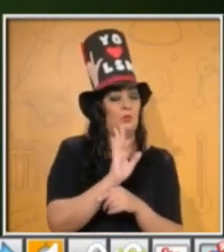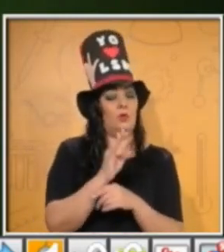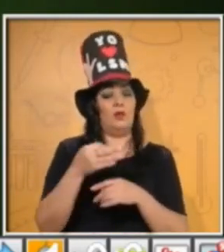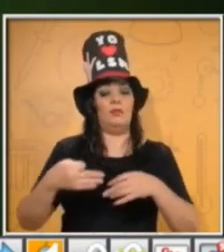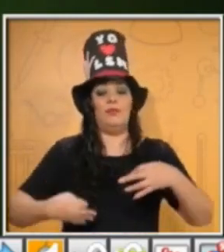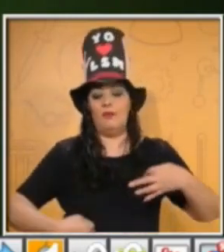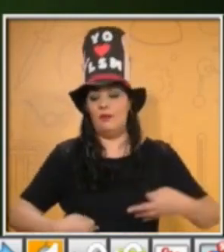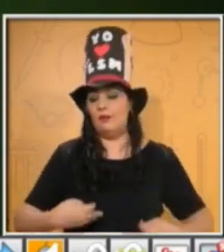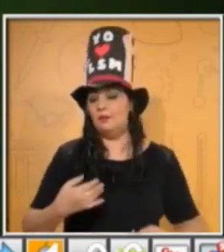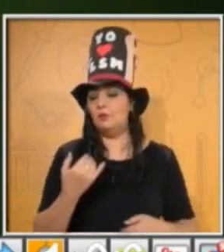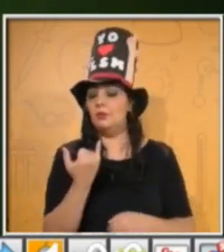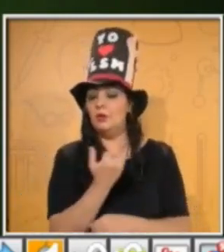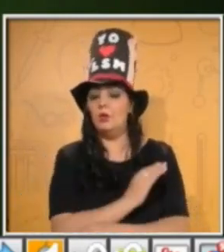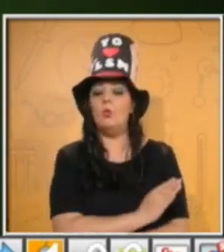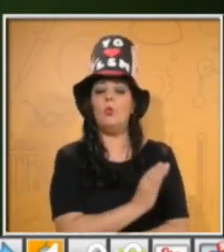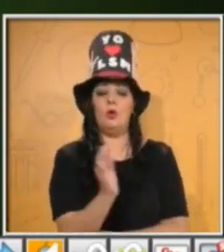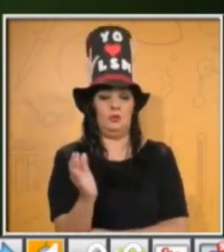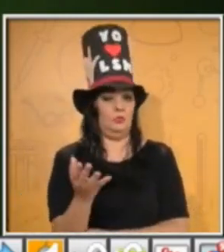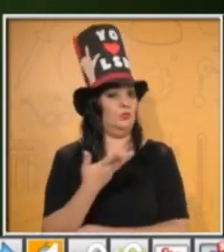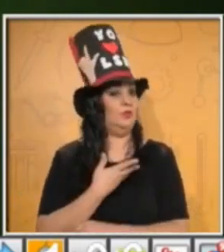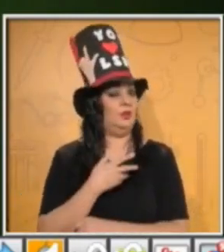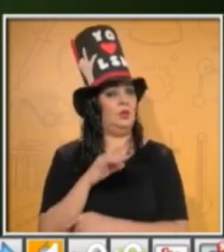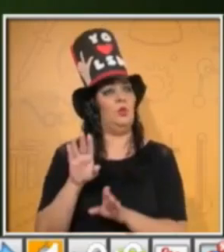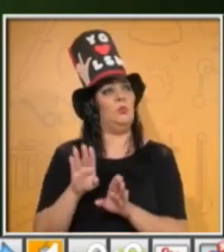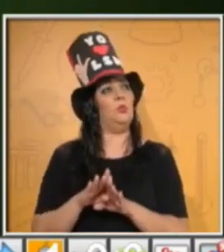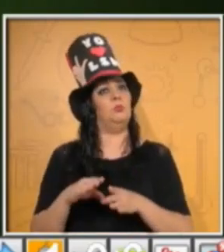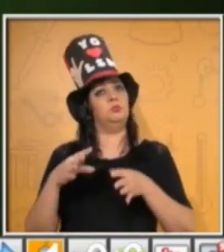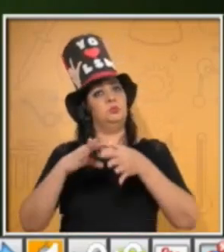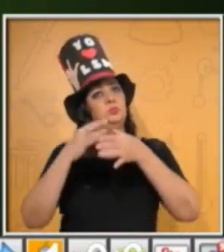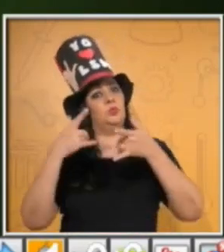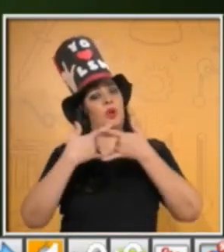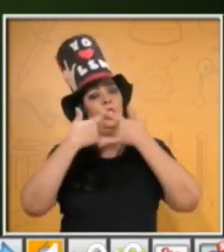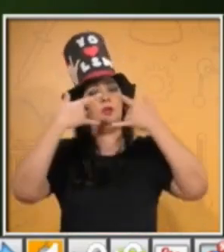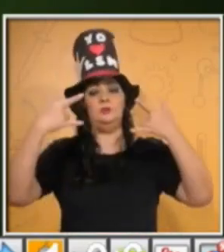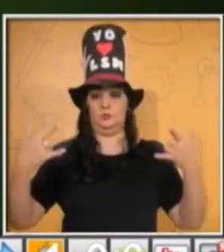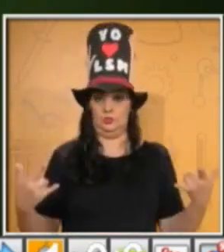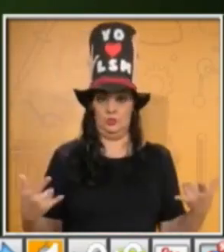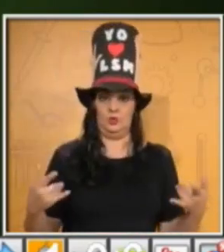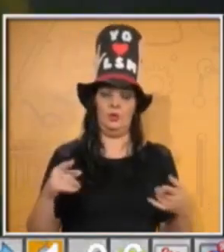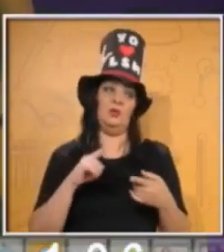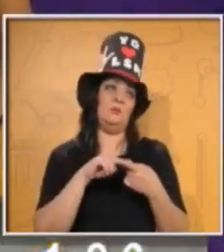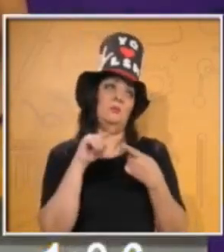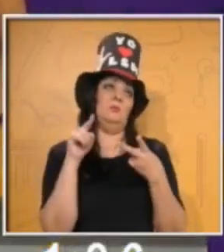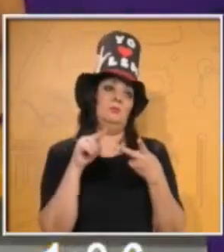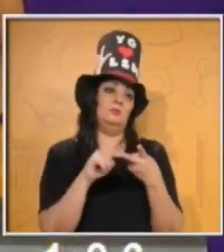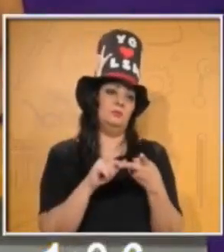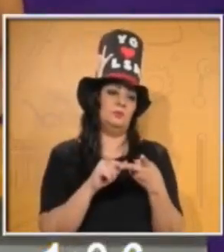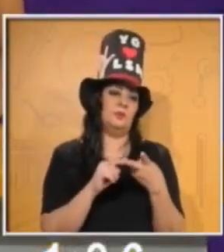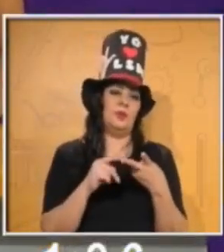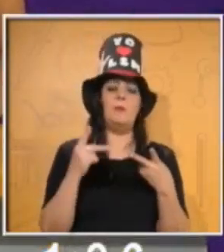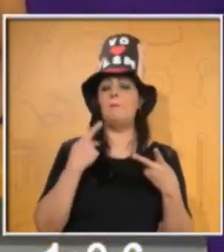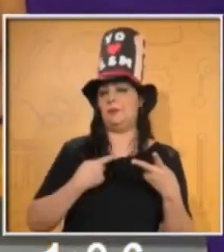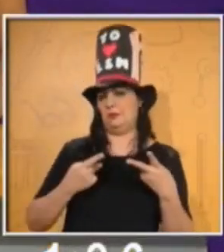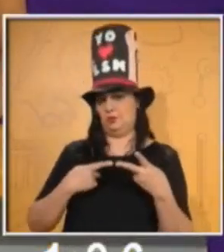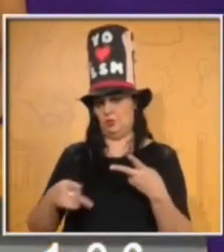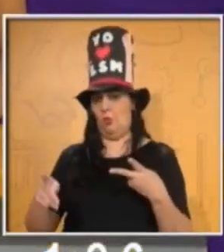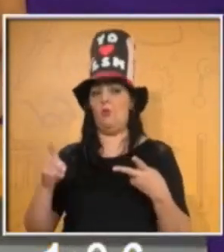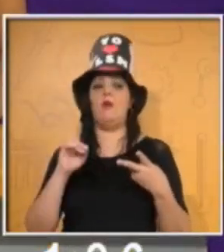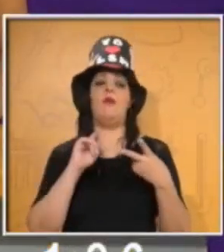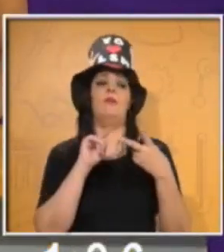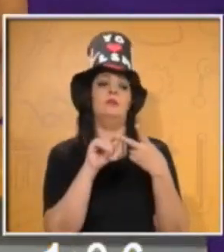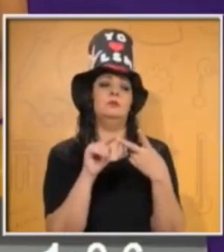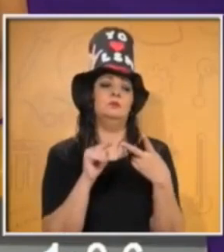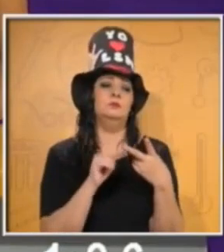Ok. Y también tienen personajes, en este caso que aparecen ahí al momento que los está narrando. Muy bien, vamos